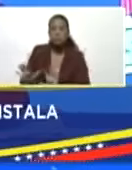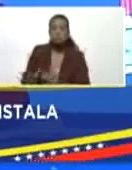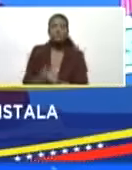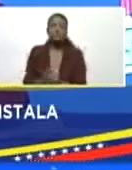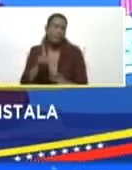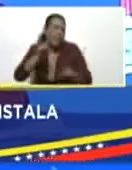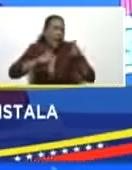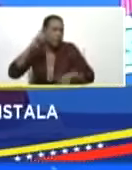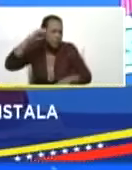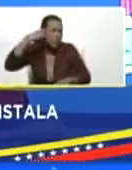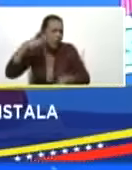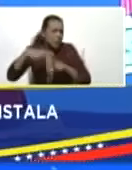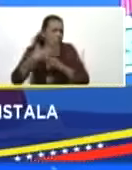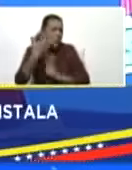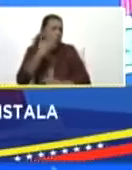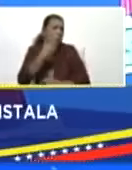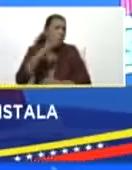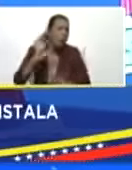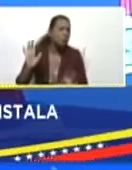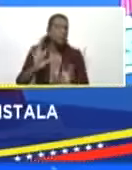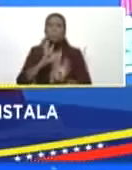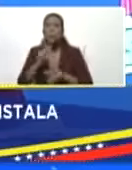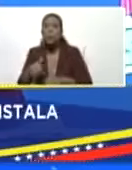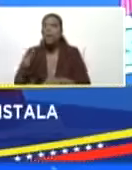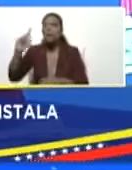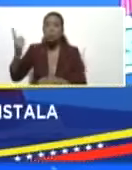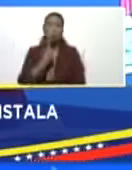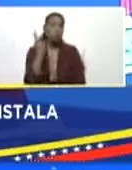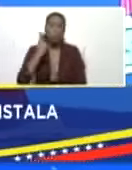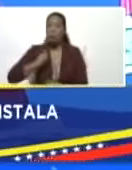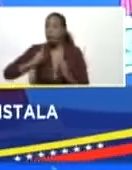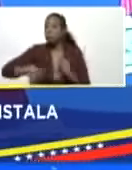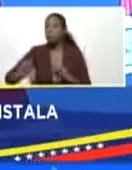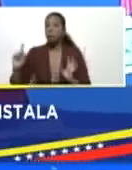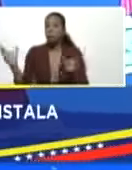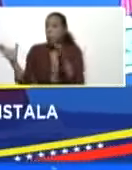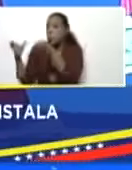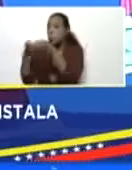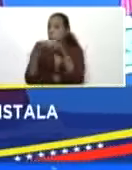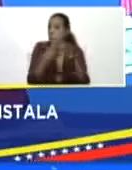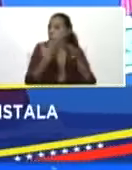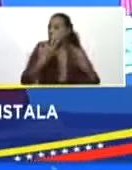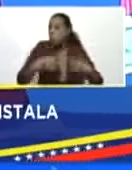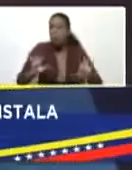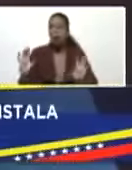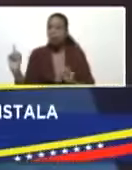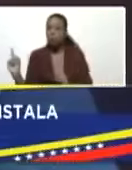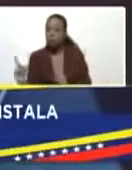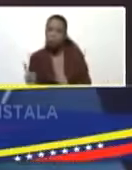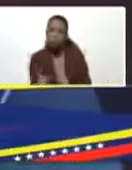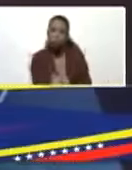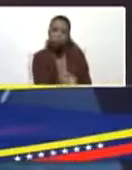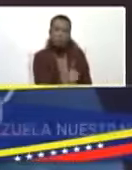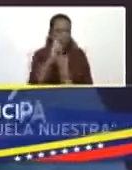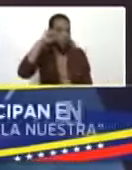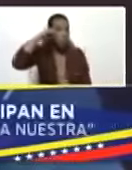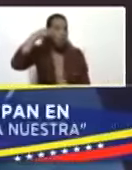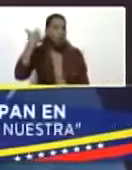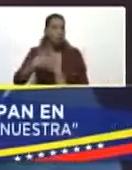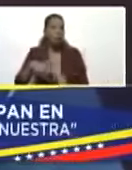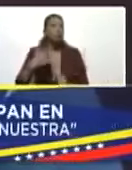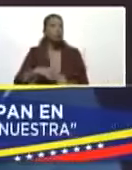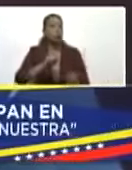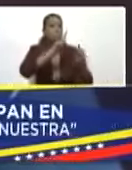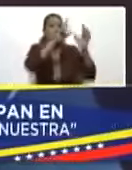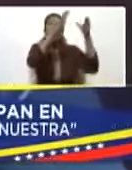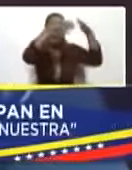Algo así, ¿verdad, María Cristina? Y entonces ella bajó sola, bueno, con un grupo de personas. ¿Te acuerdas? Yo me acuerdo.